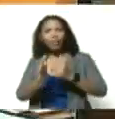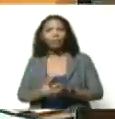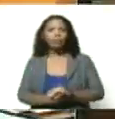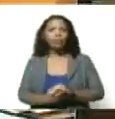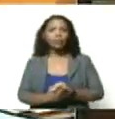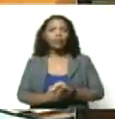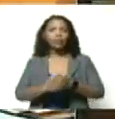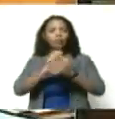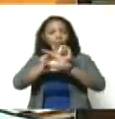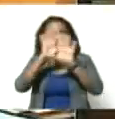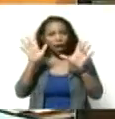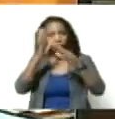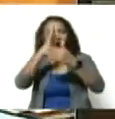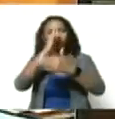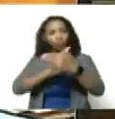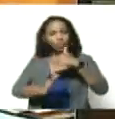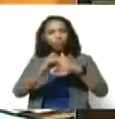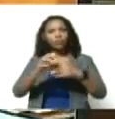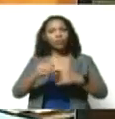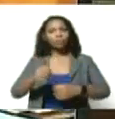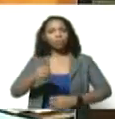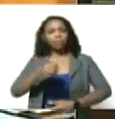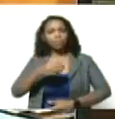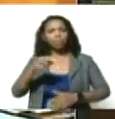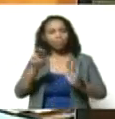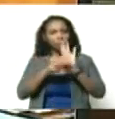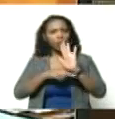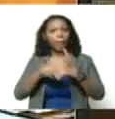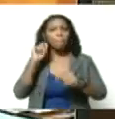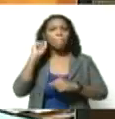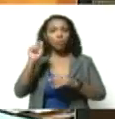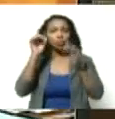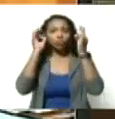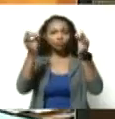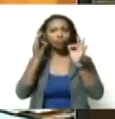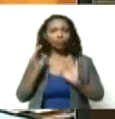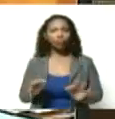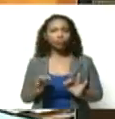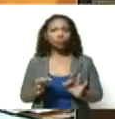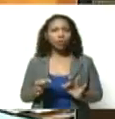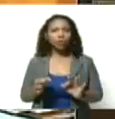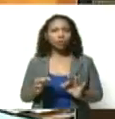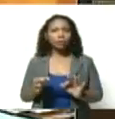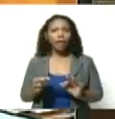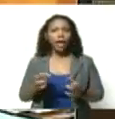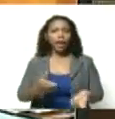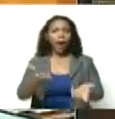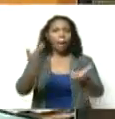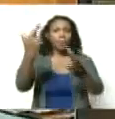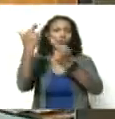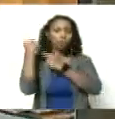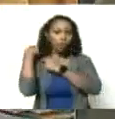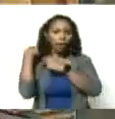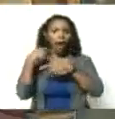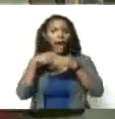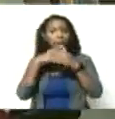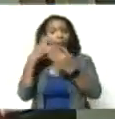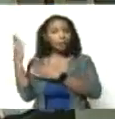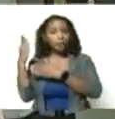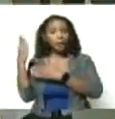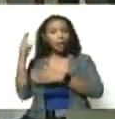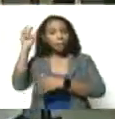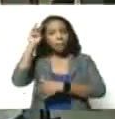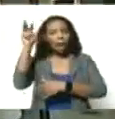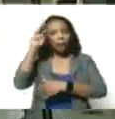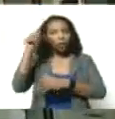con honestidad, con rectitud, con puntualidad, con responsabilidad. Así fue el maestro